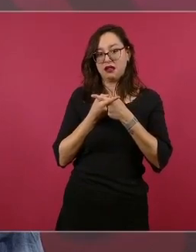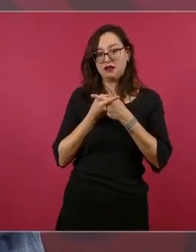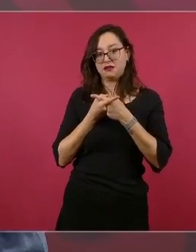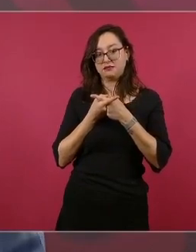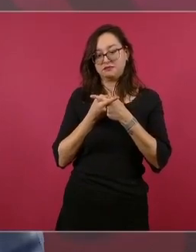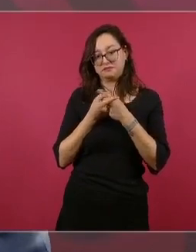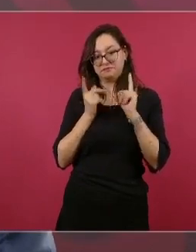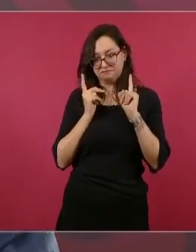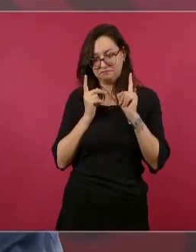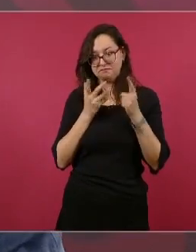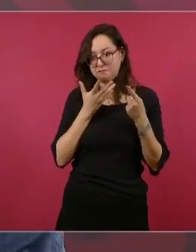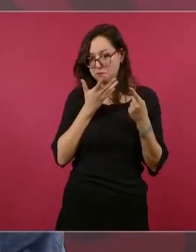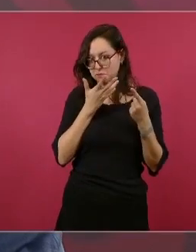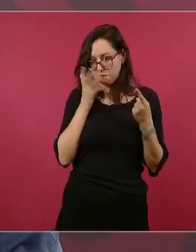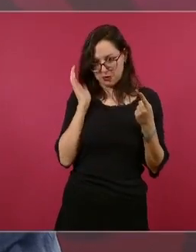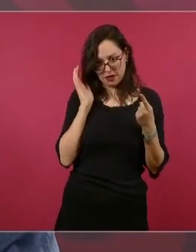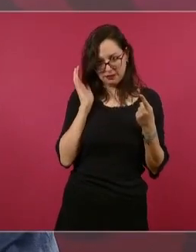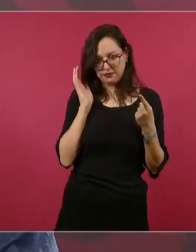en todo